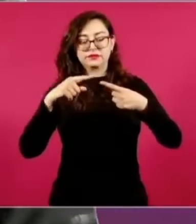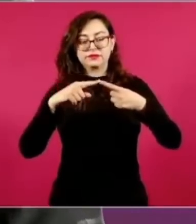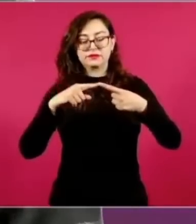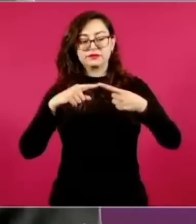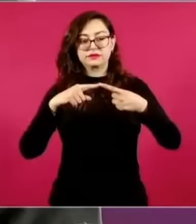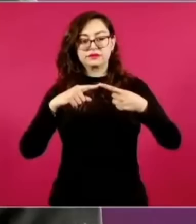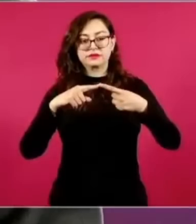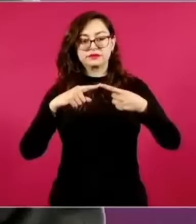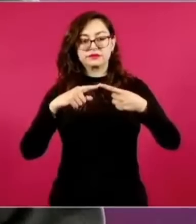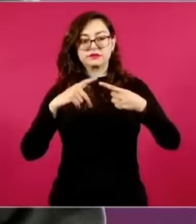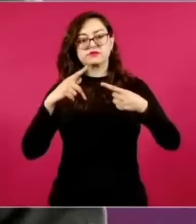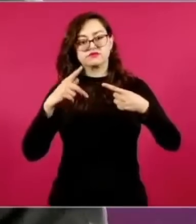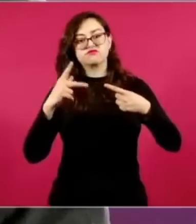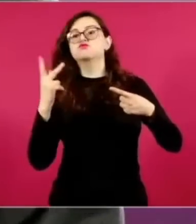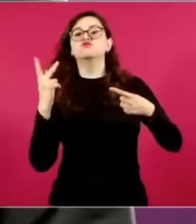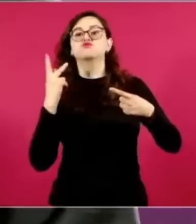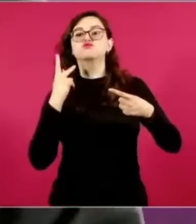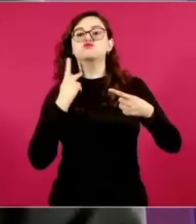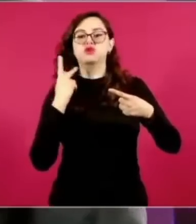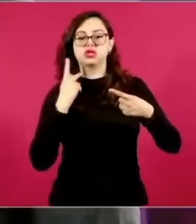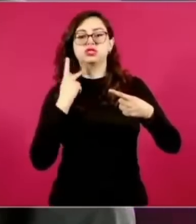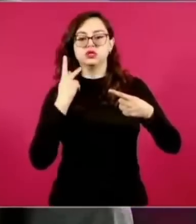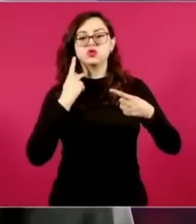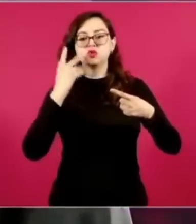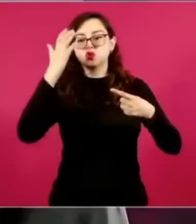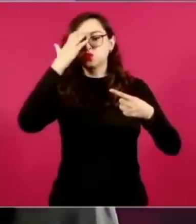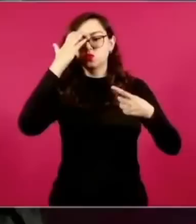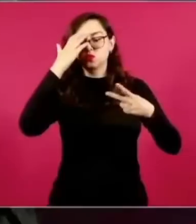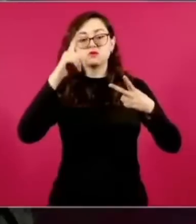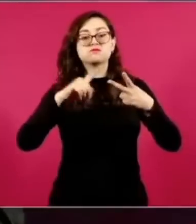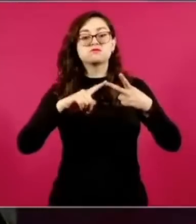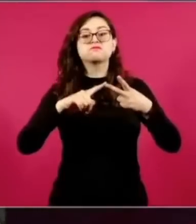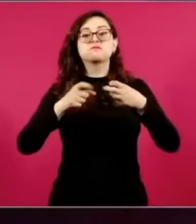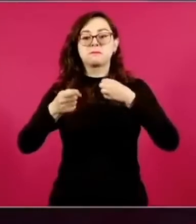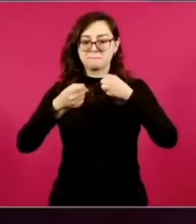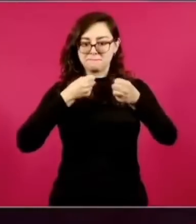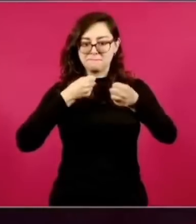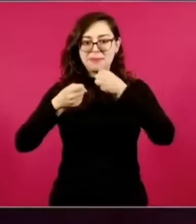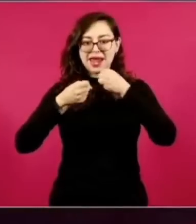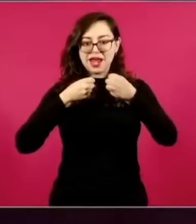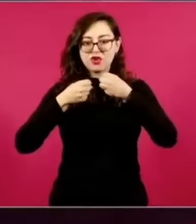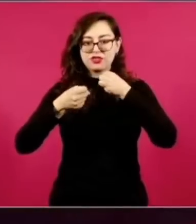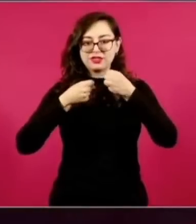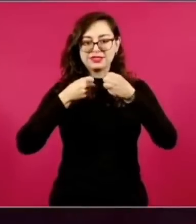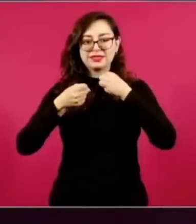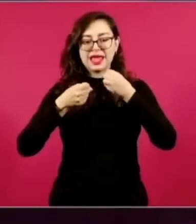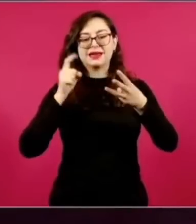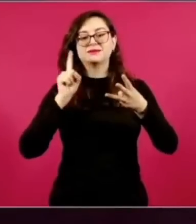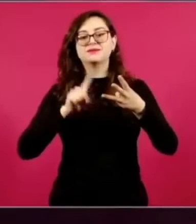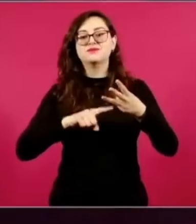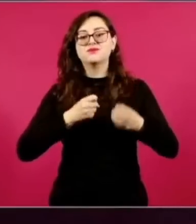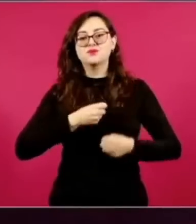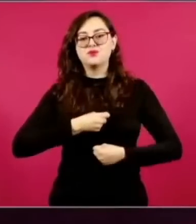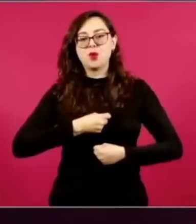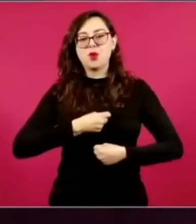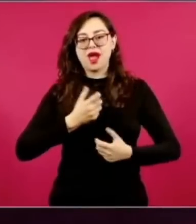ser político, periodista y poeta.